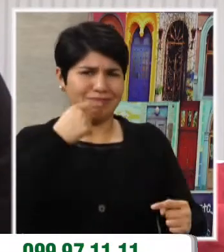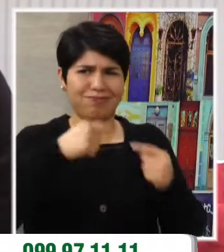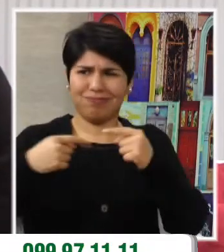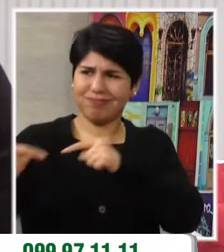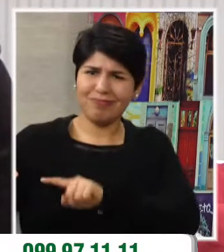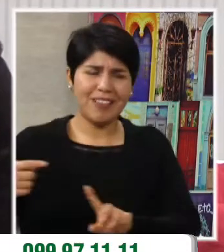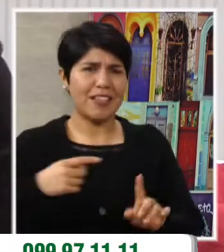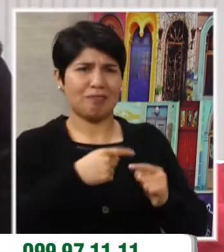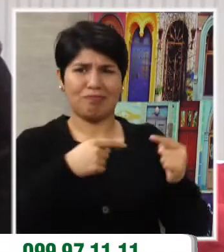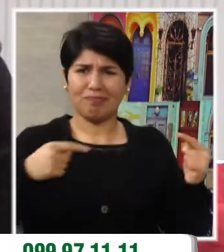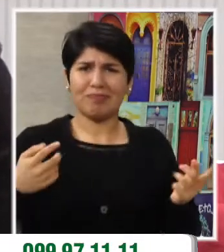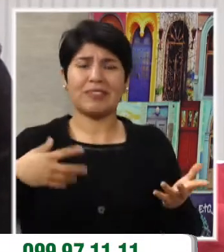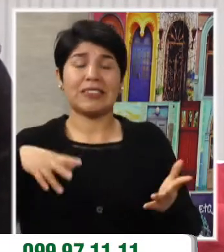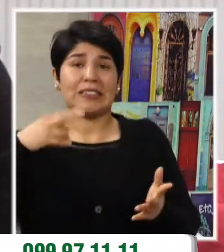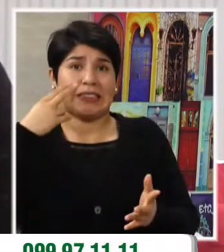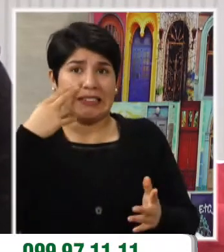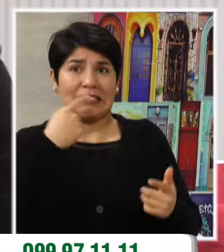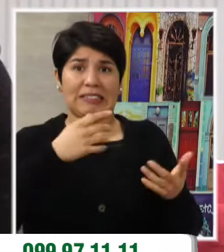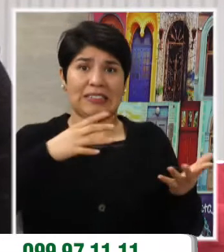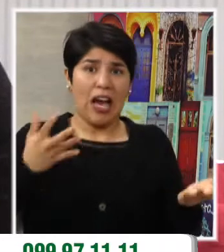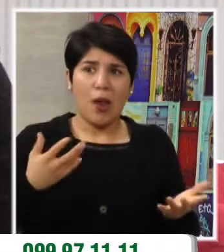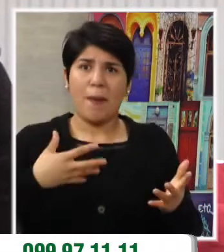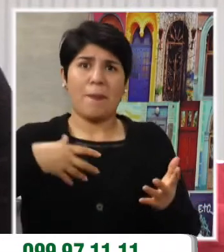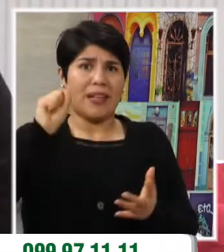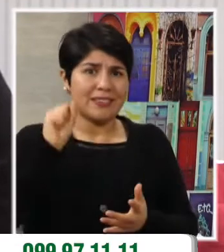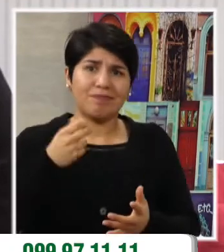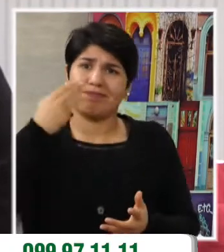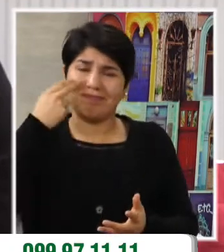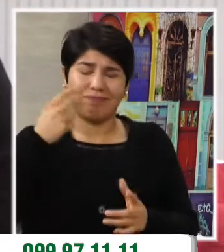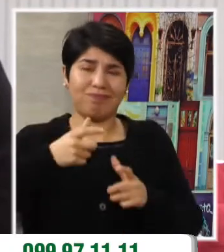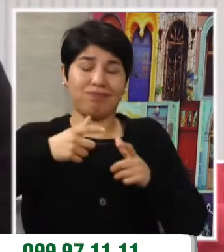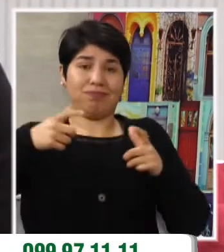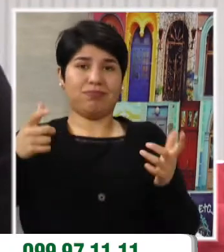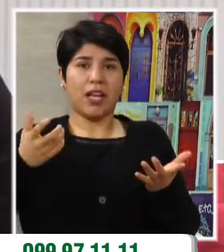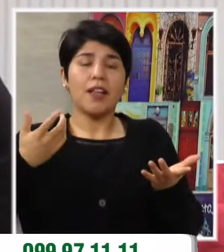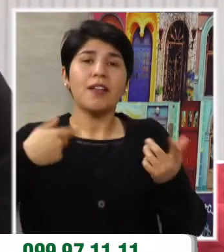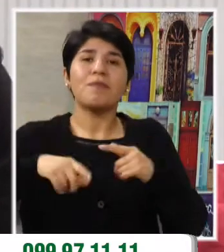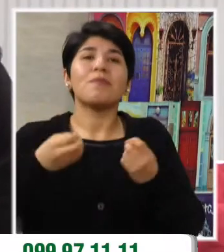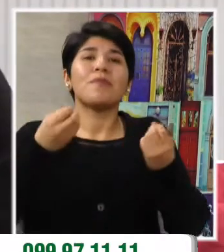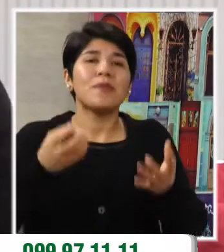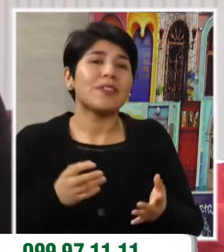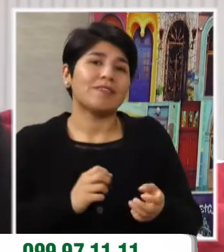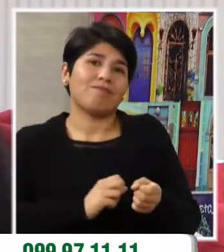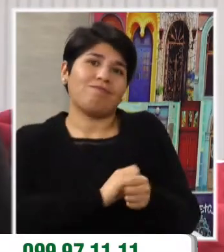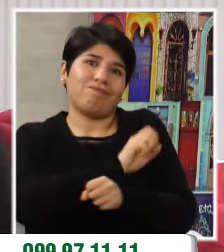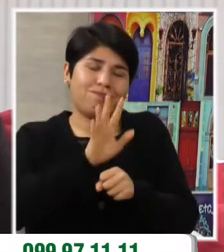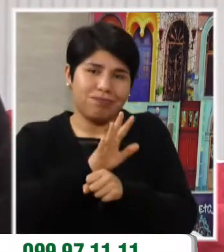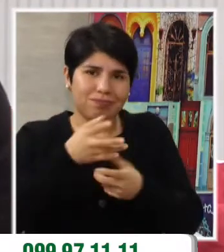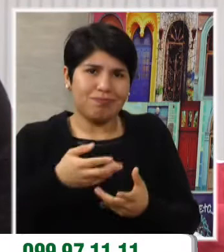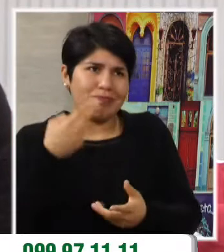problemática este y ahora ese incremento evidentemente es que por los efectos colaterales de la